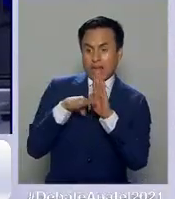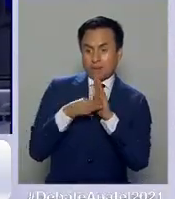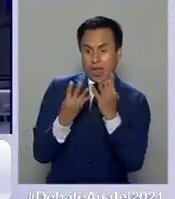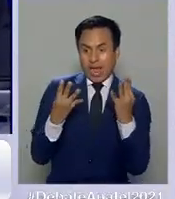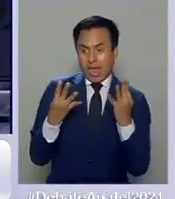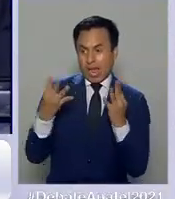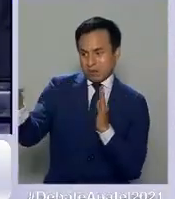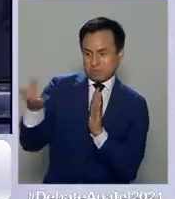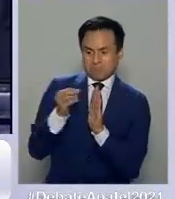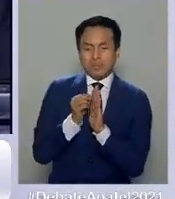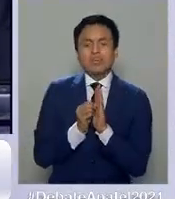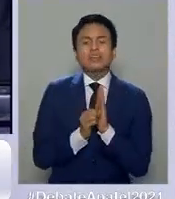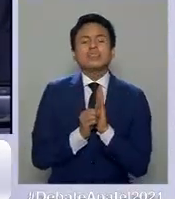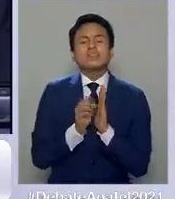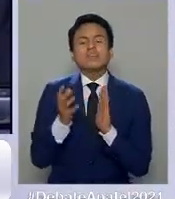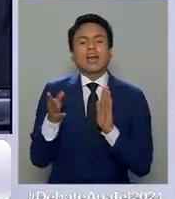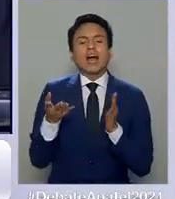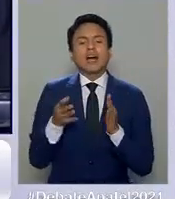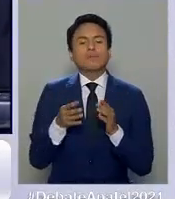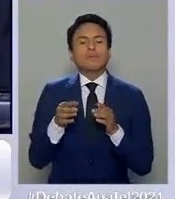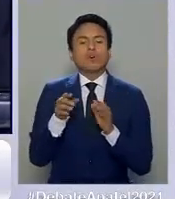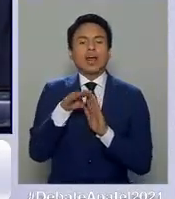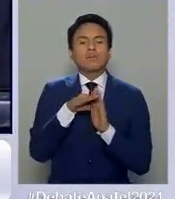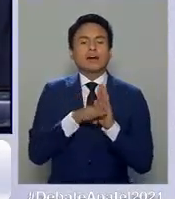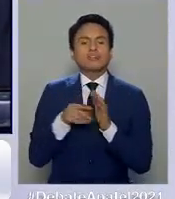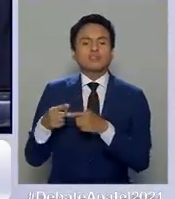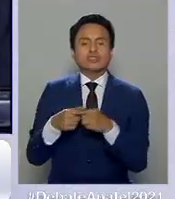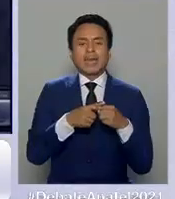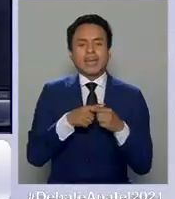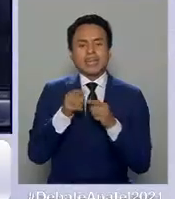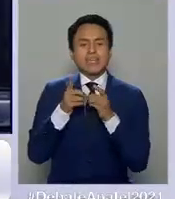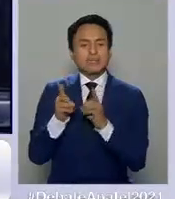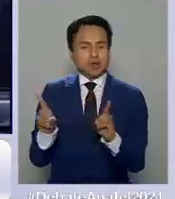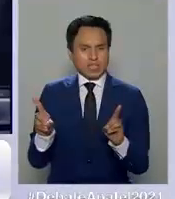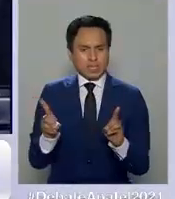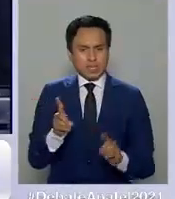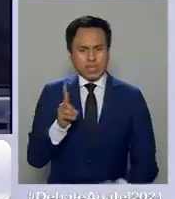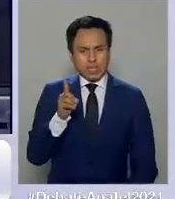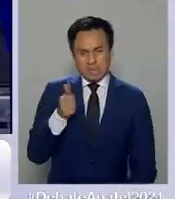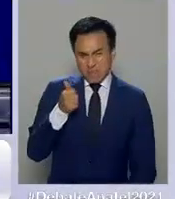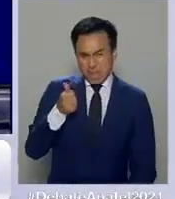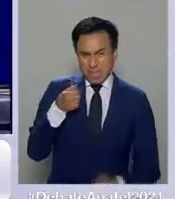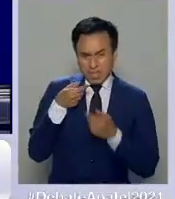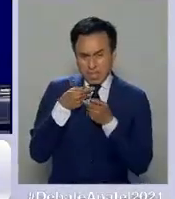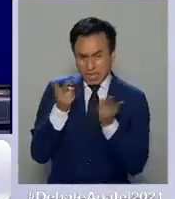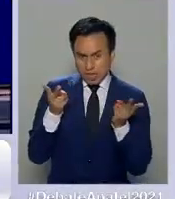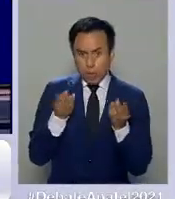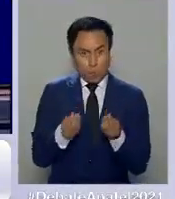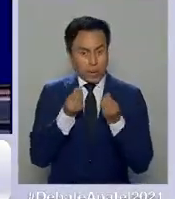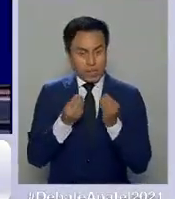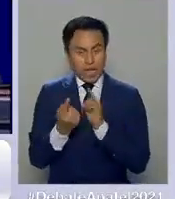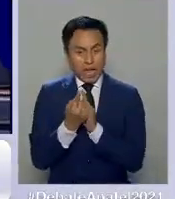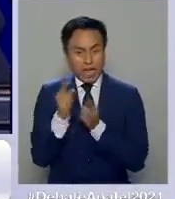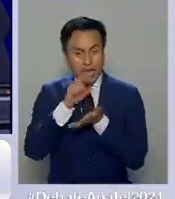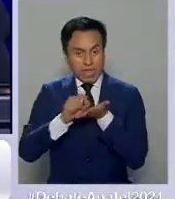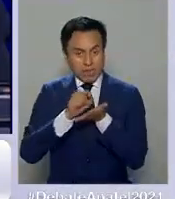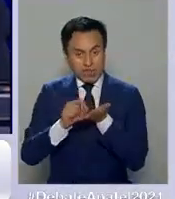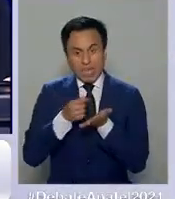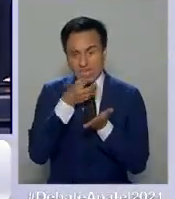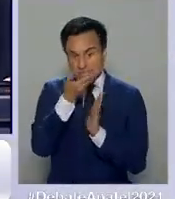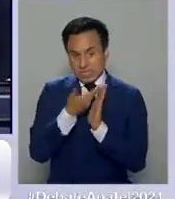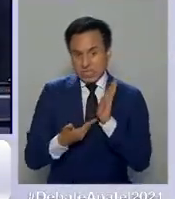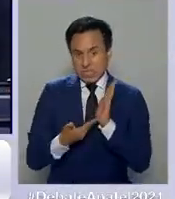es un programa socialdemócrata. Y yo me pregunto, ¿a usted le pareció bien esa declaración? Porque dice que es muy buena la entrevista. Porque